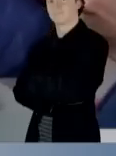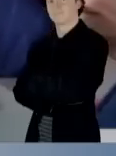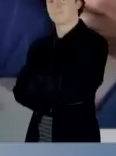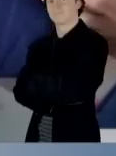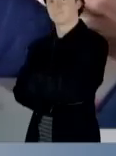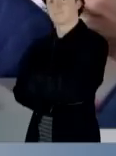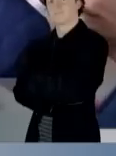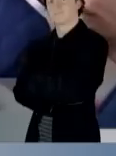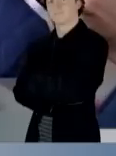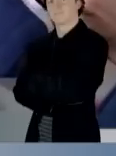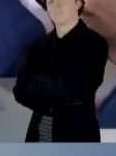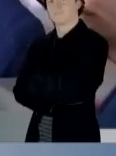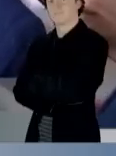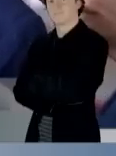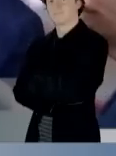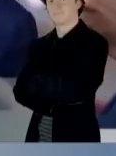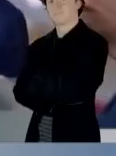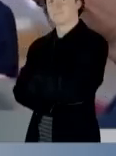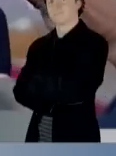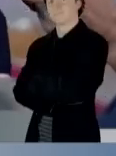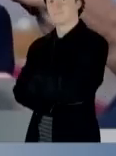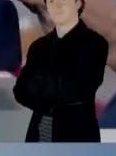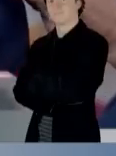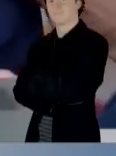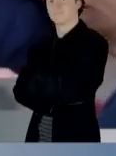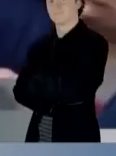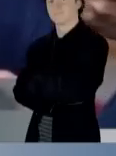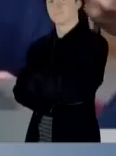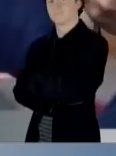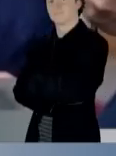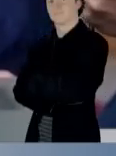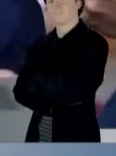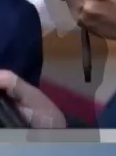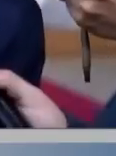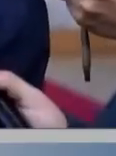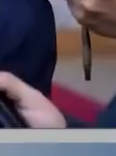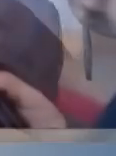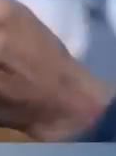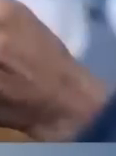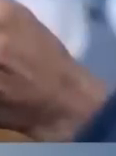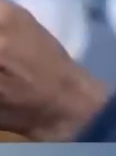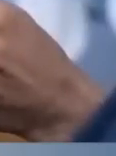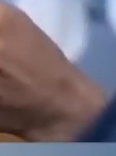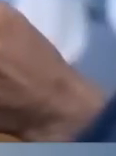dado Gracias Agustín gracias Agustín buenas tardes